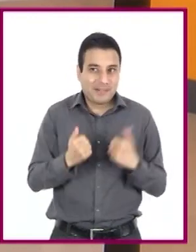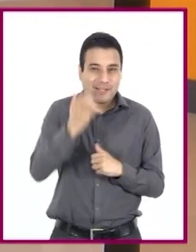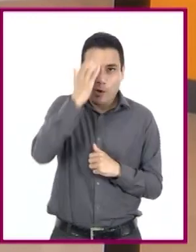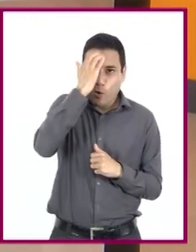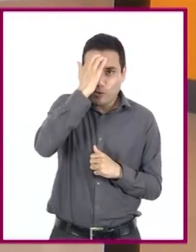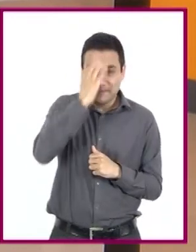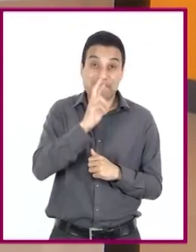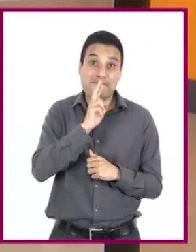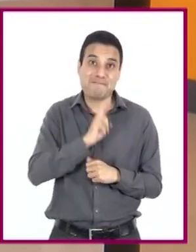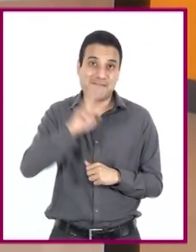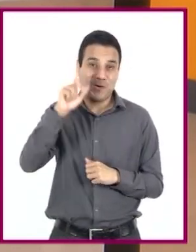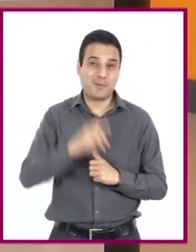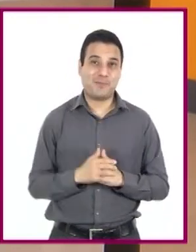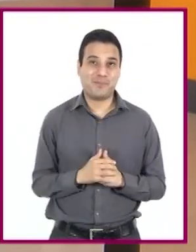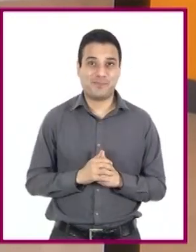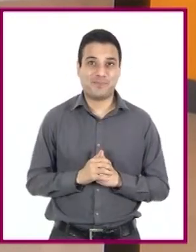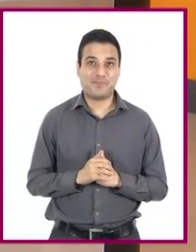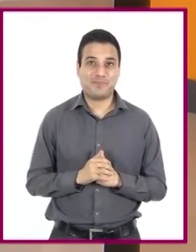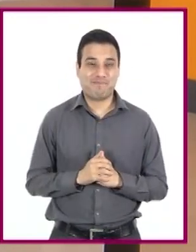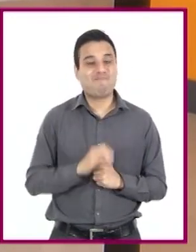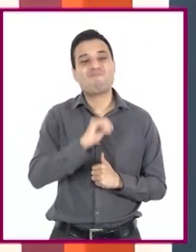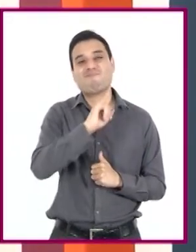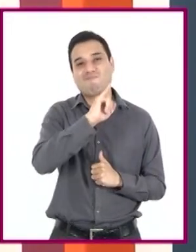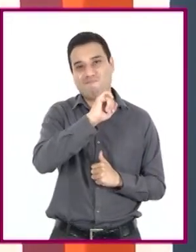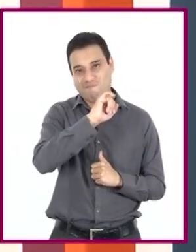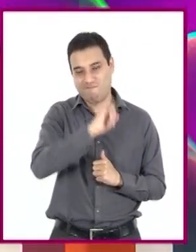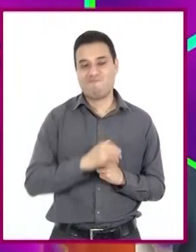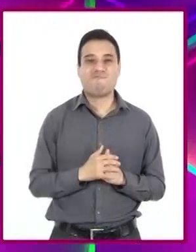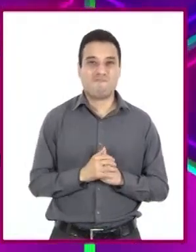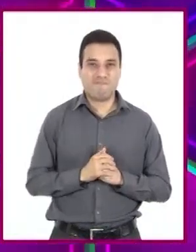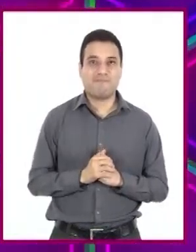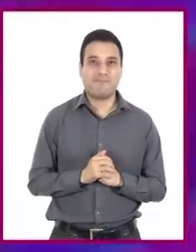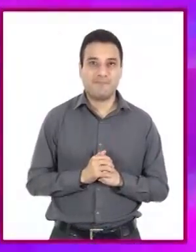manera. Tiene toda la razón, maestra.